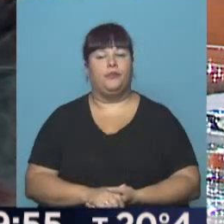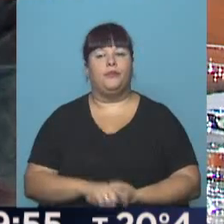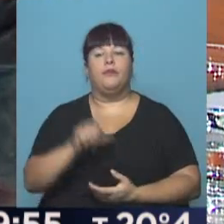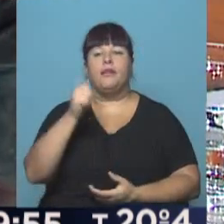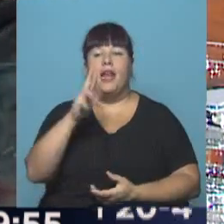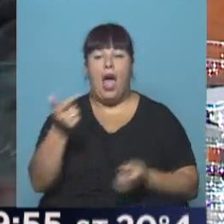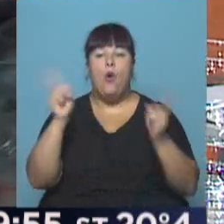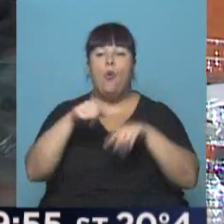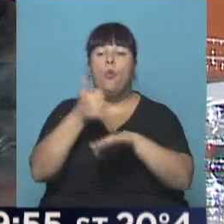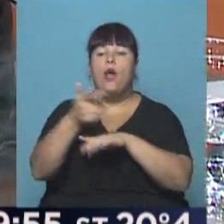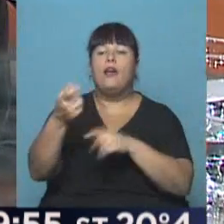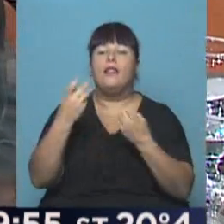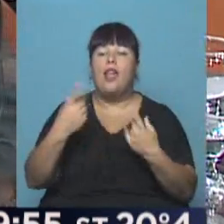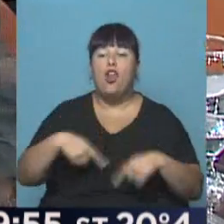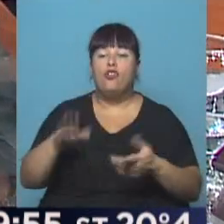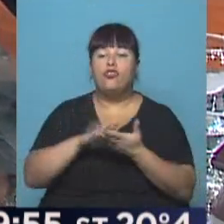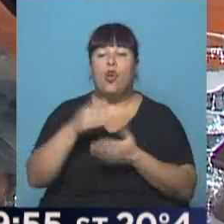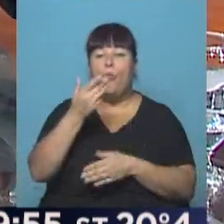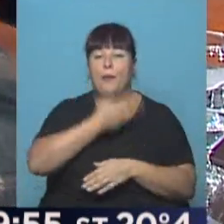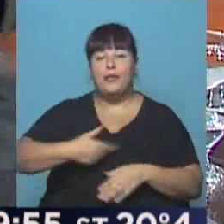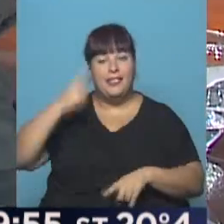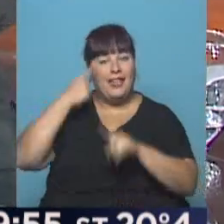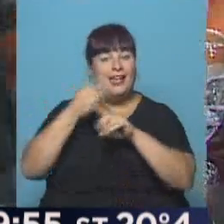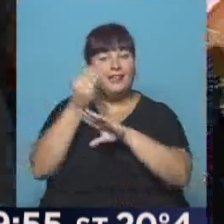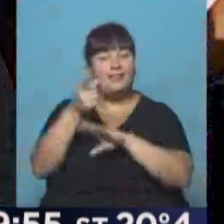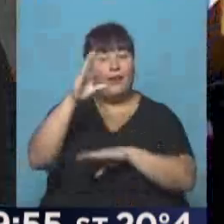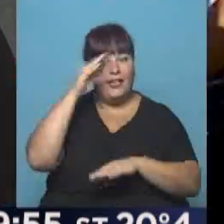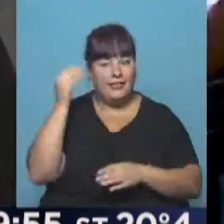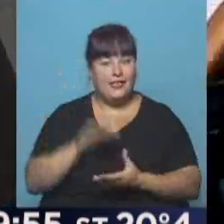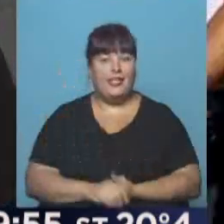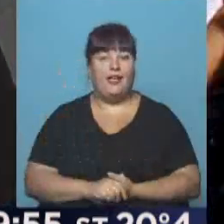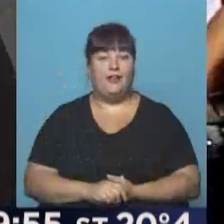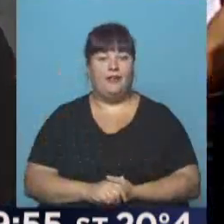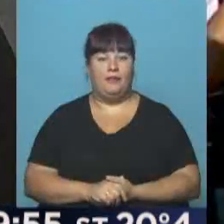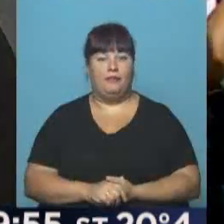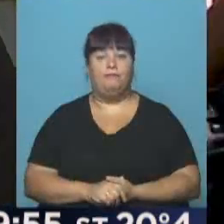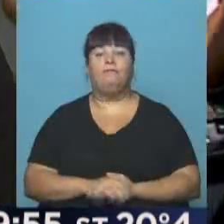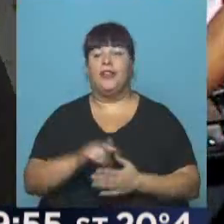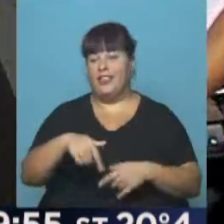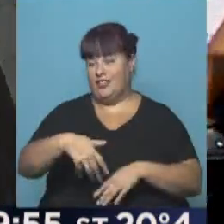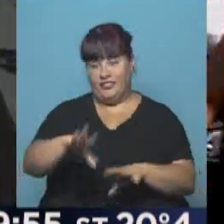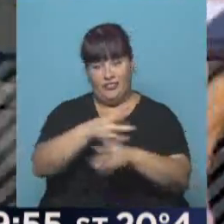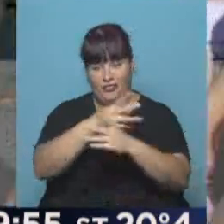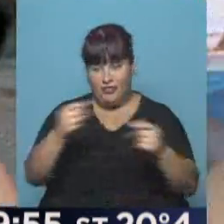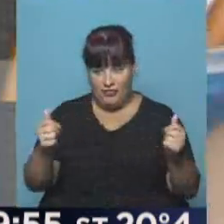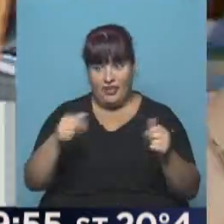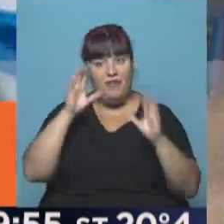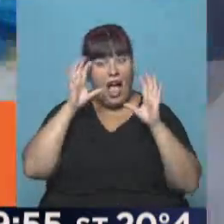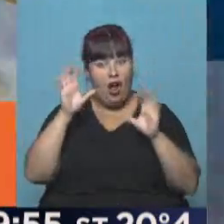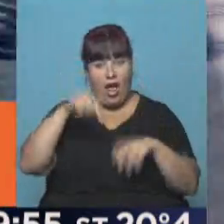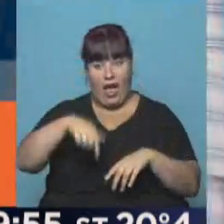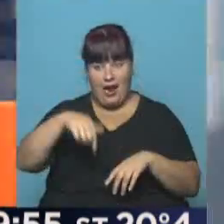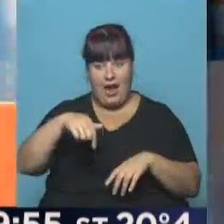Laura, volvemos con vos. ¿Qué quedó de lo que fue la presencia de Cristina Fernández? Ya se va terminando todo, Alejandro. Recordemos